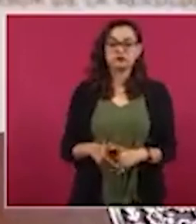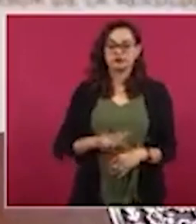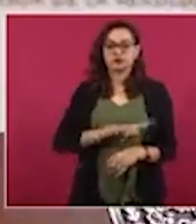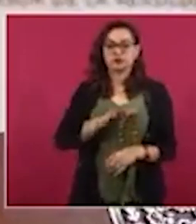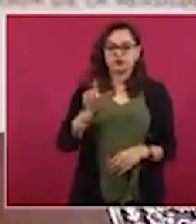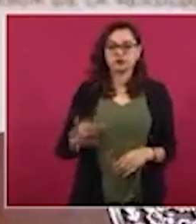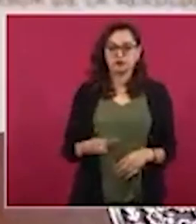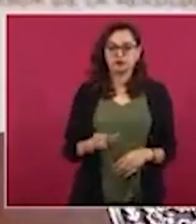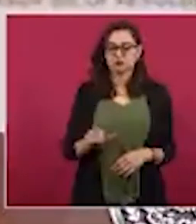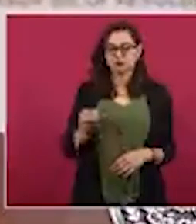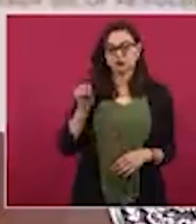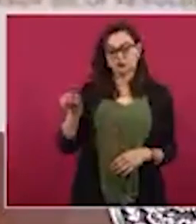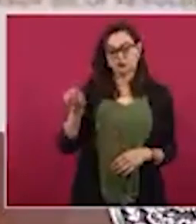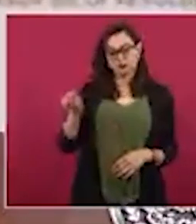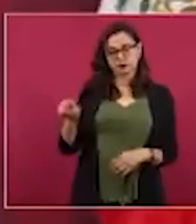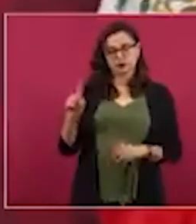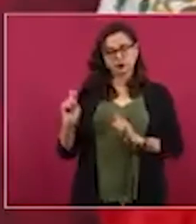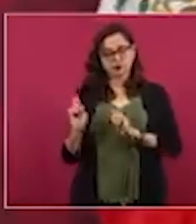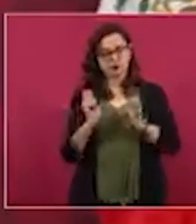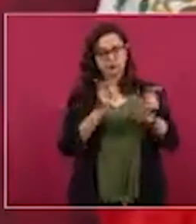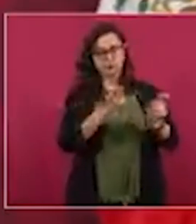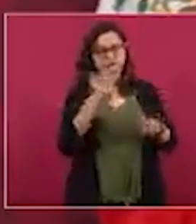documento,